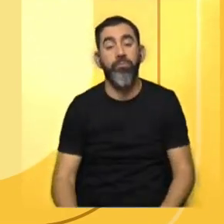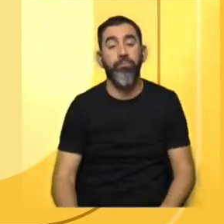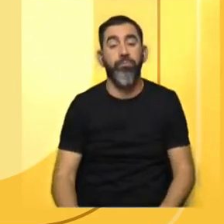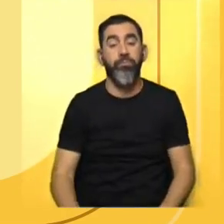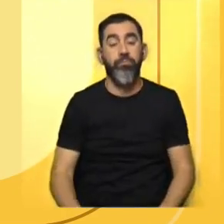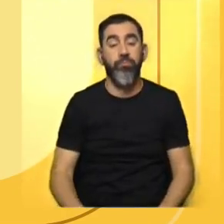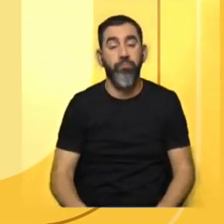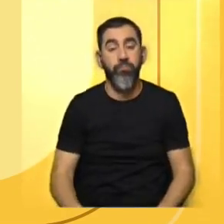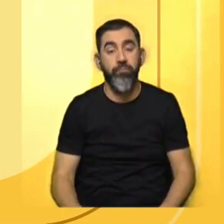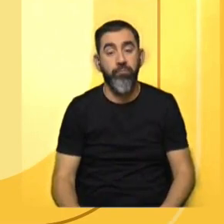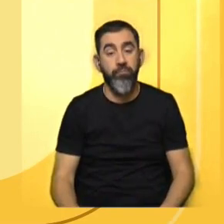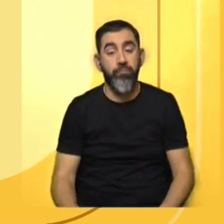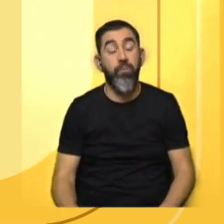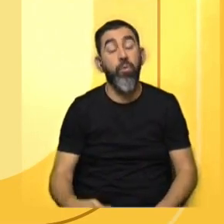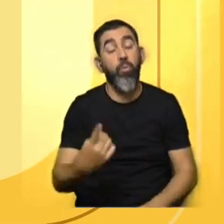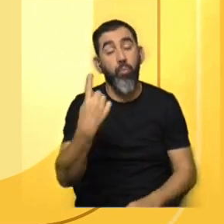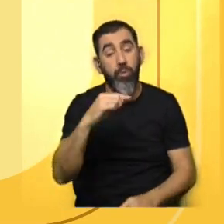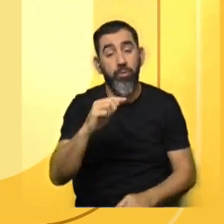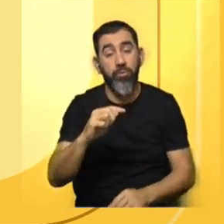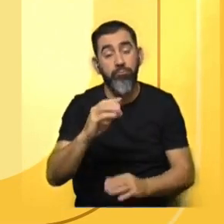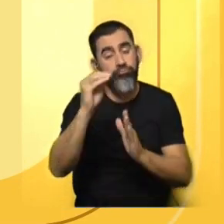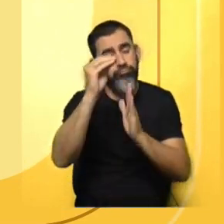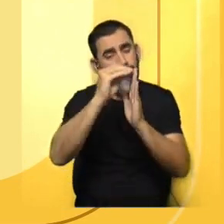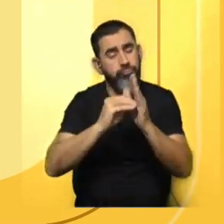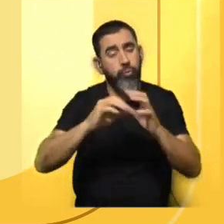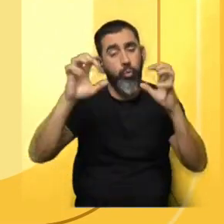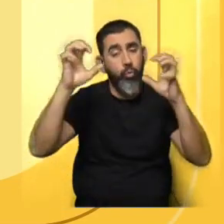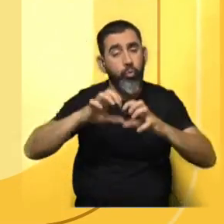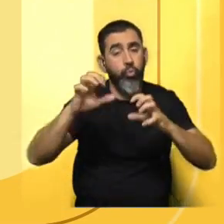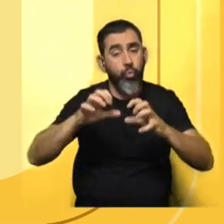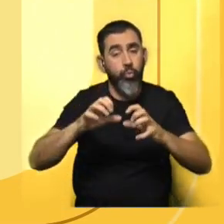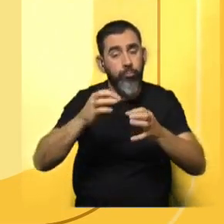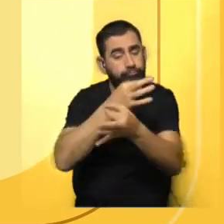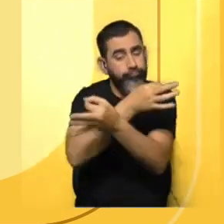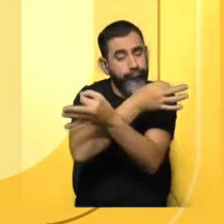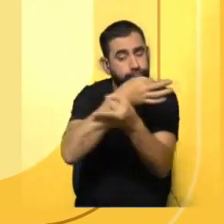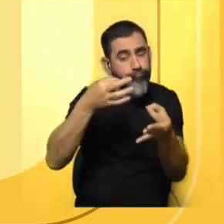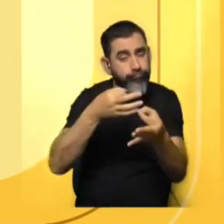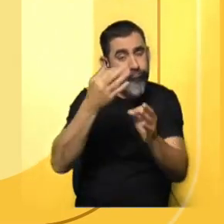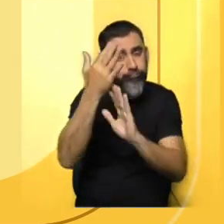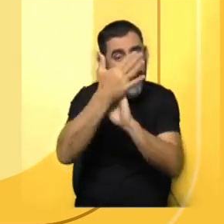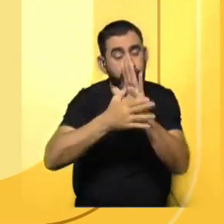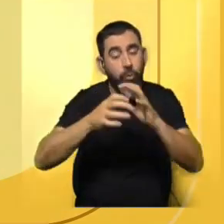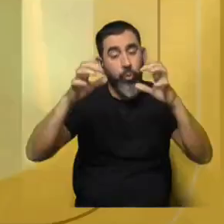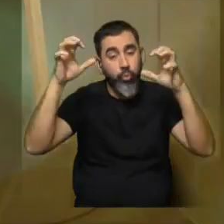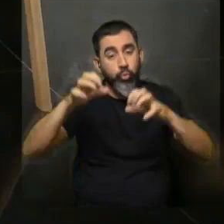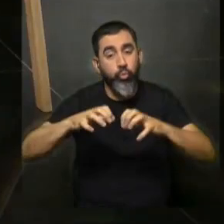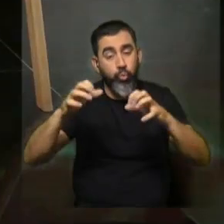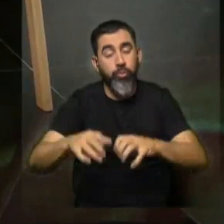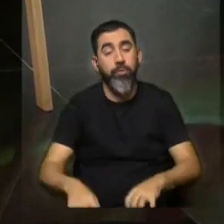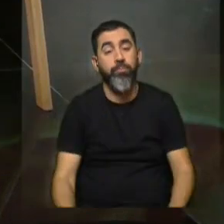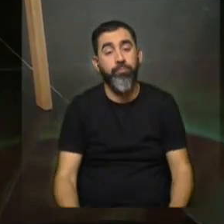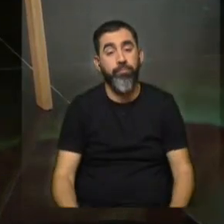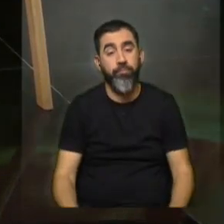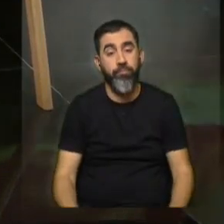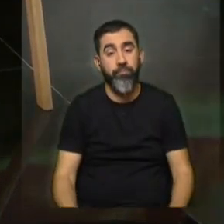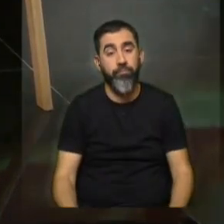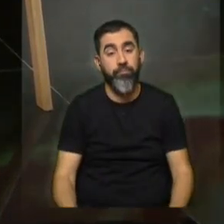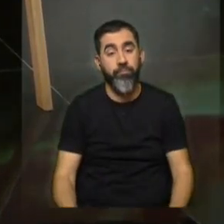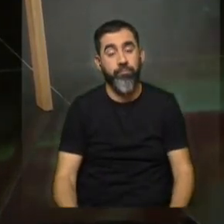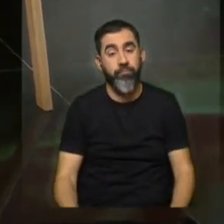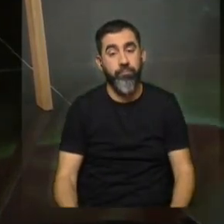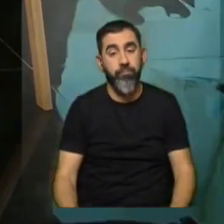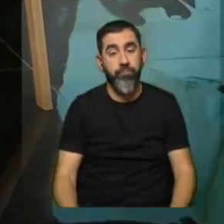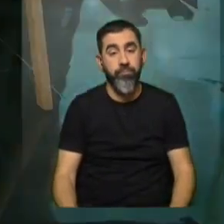que es importante, por eso uno cuando ve después los registros pluviométricos son bastante precisos, los mapas de lluvia y demás. Claro. Voy a hacer un spoiler, pero sin ir